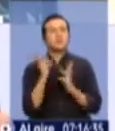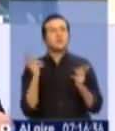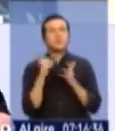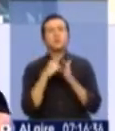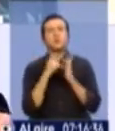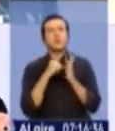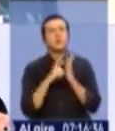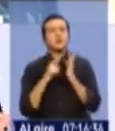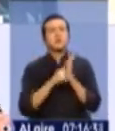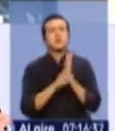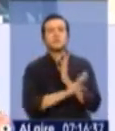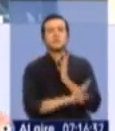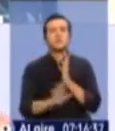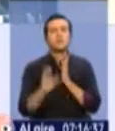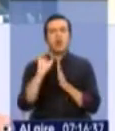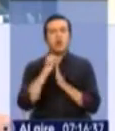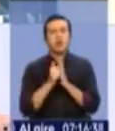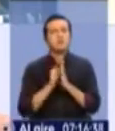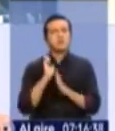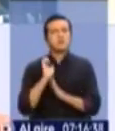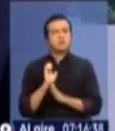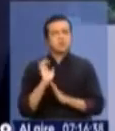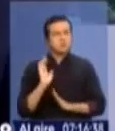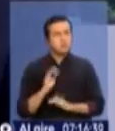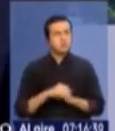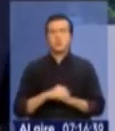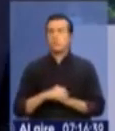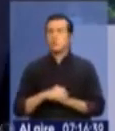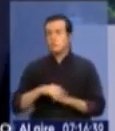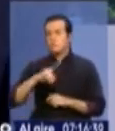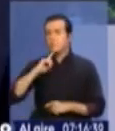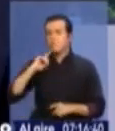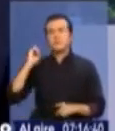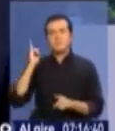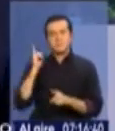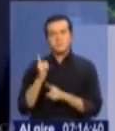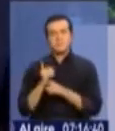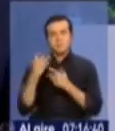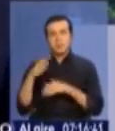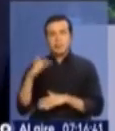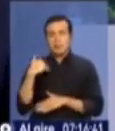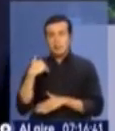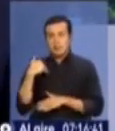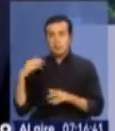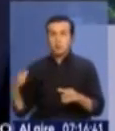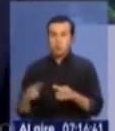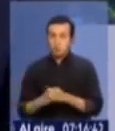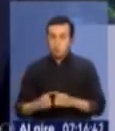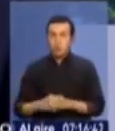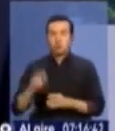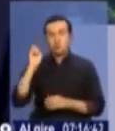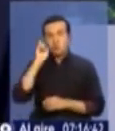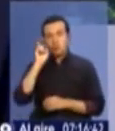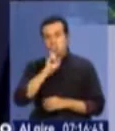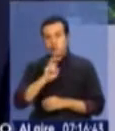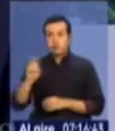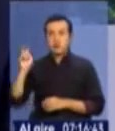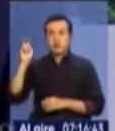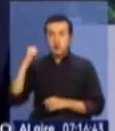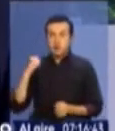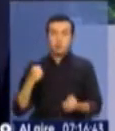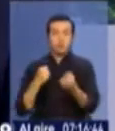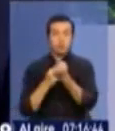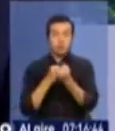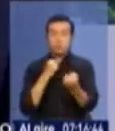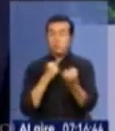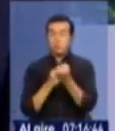del arte ecuatoriano sí es decir tenemos paquetes como digo turísticos que se les va a apoyar absolutamente en